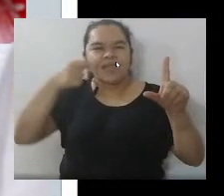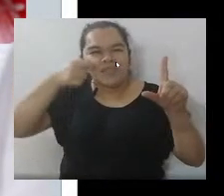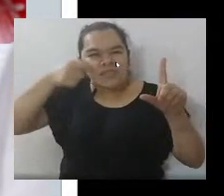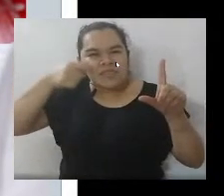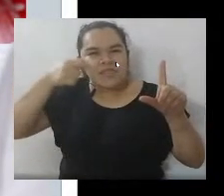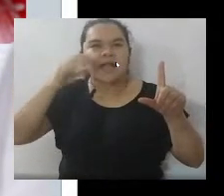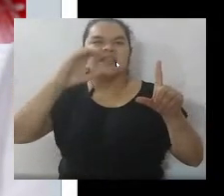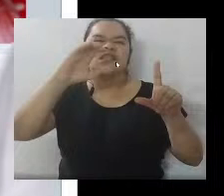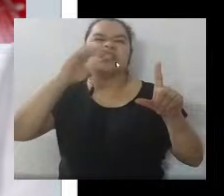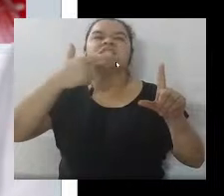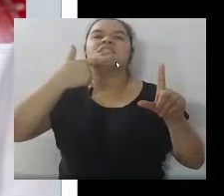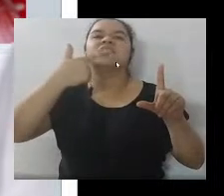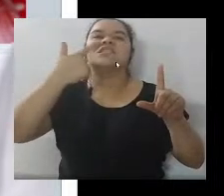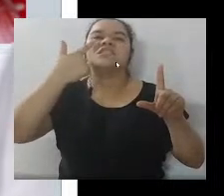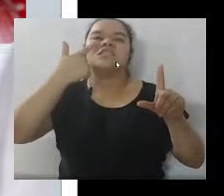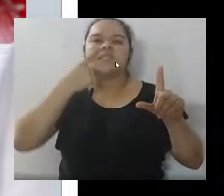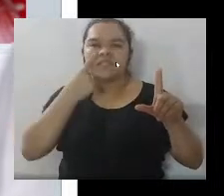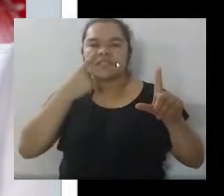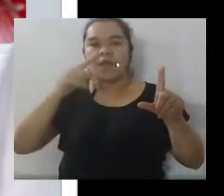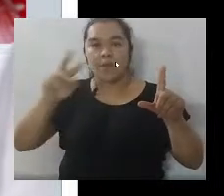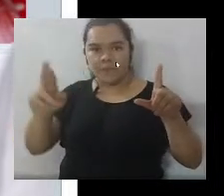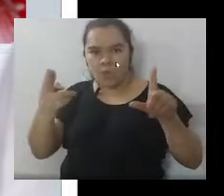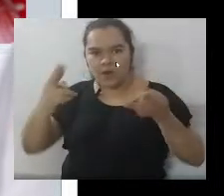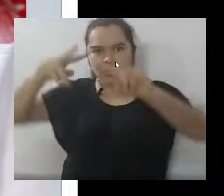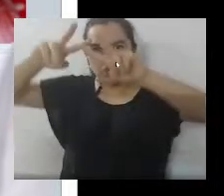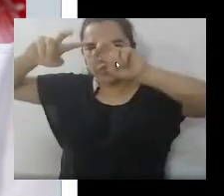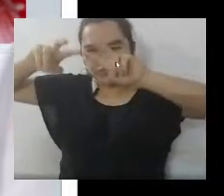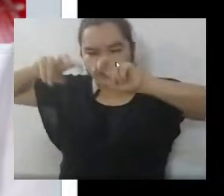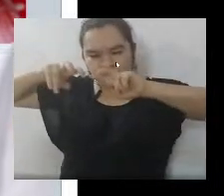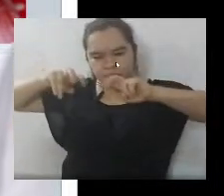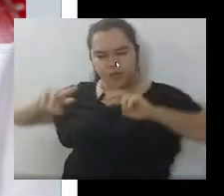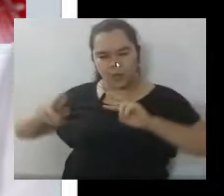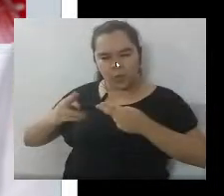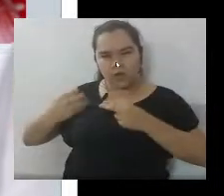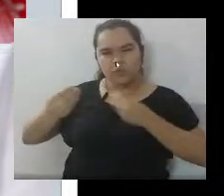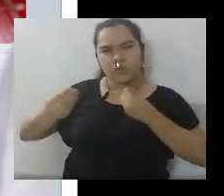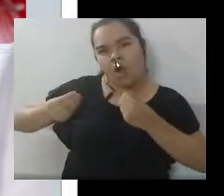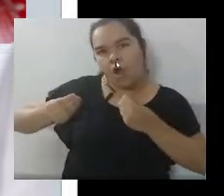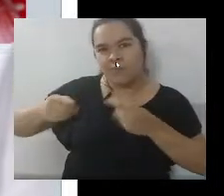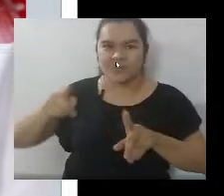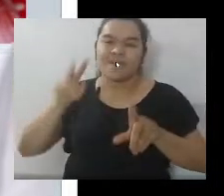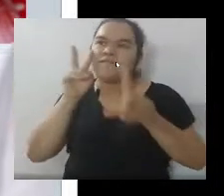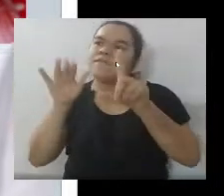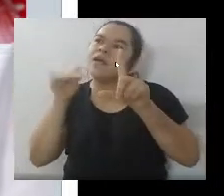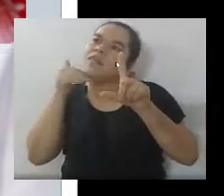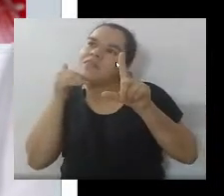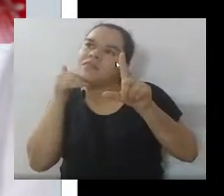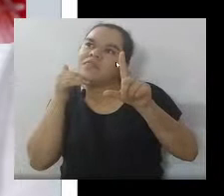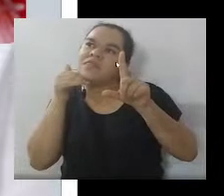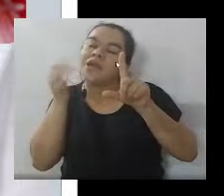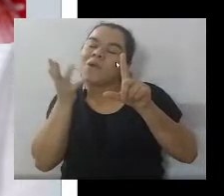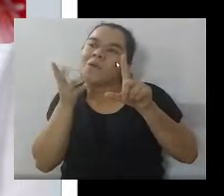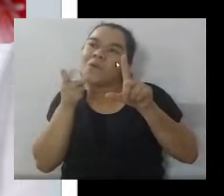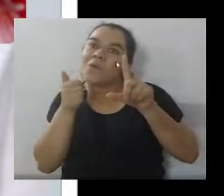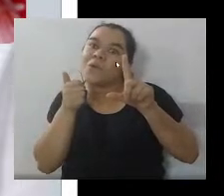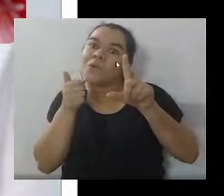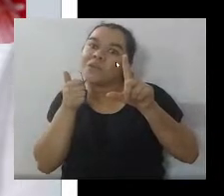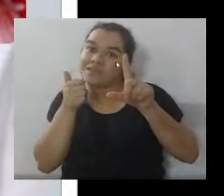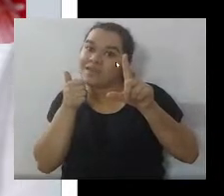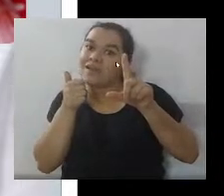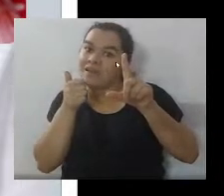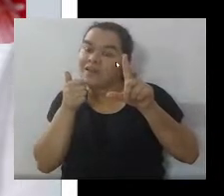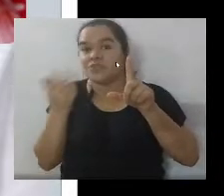les interesa mucho esa área, y claramente la bioquímica en este país es la